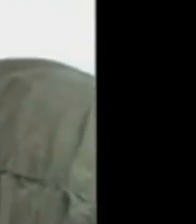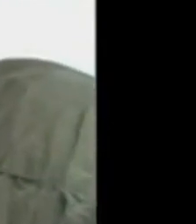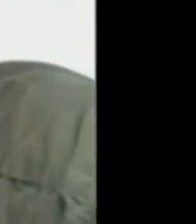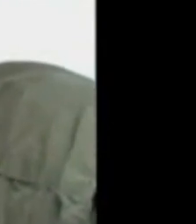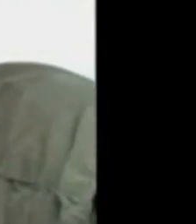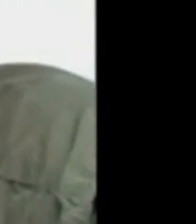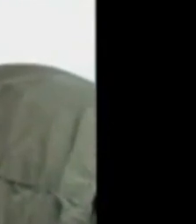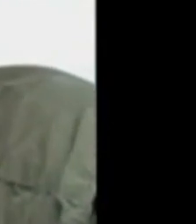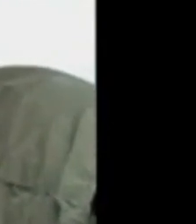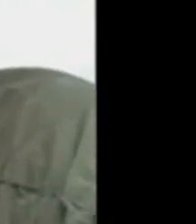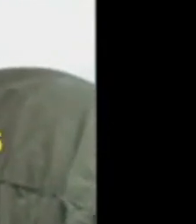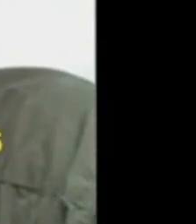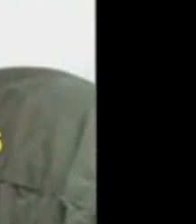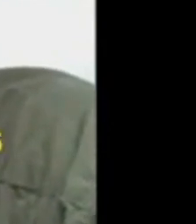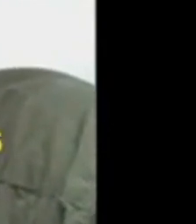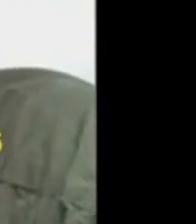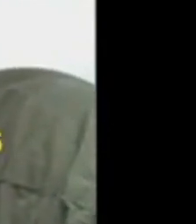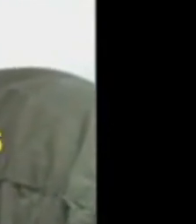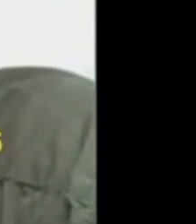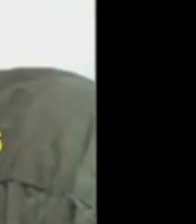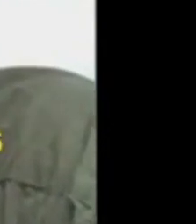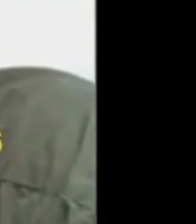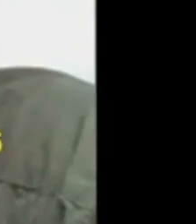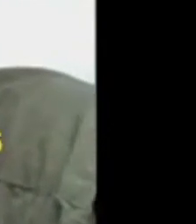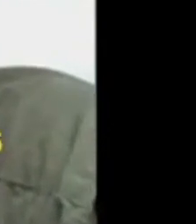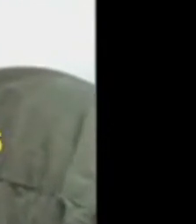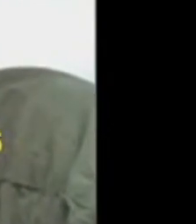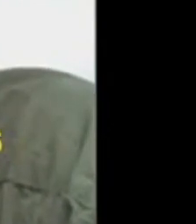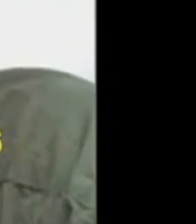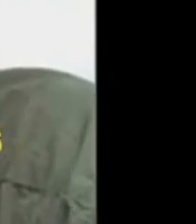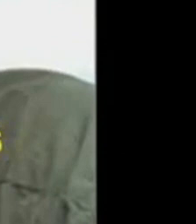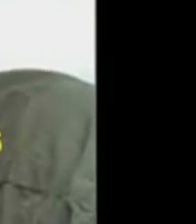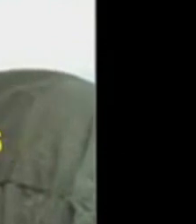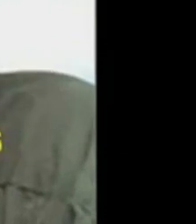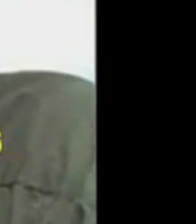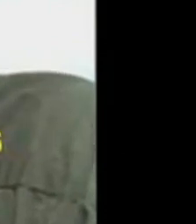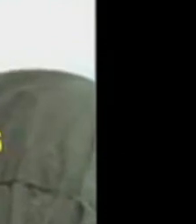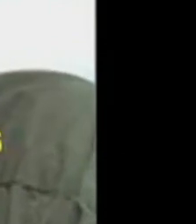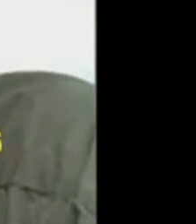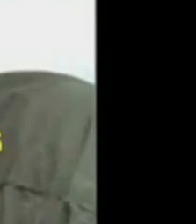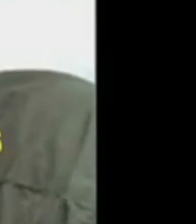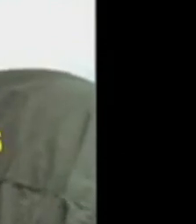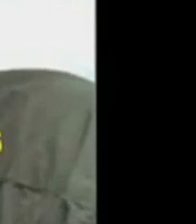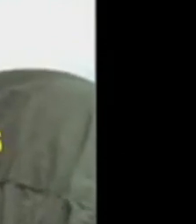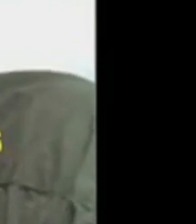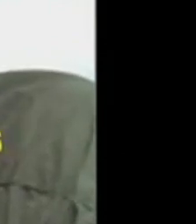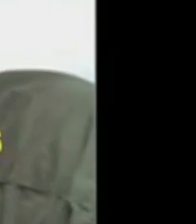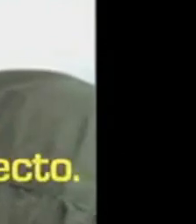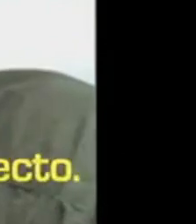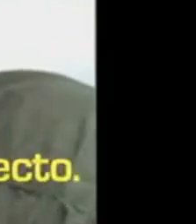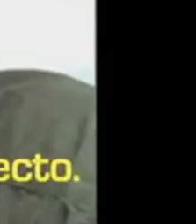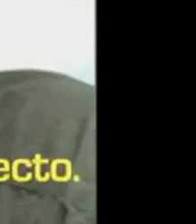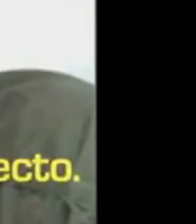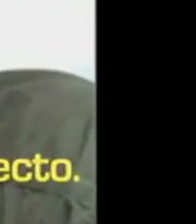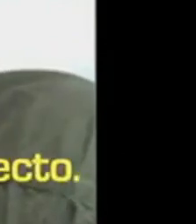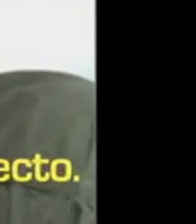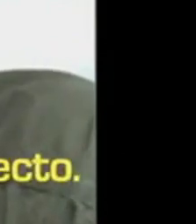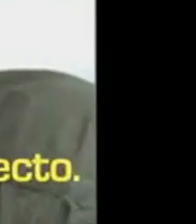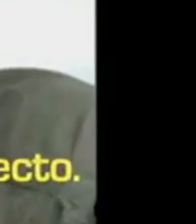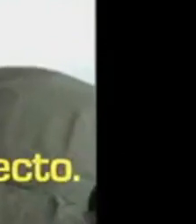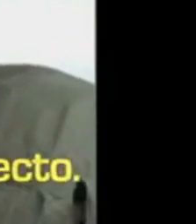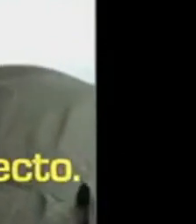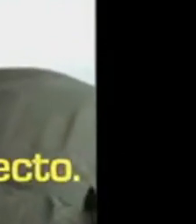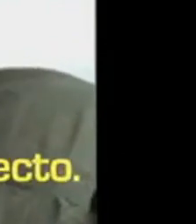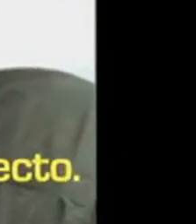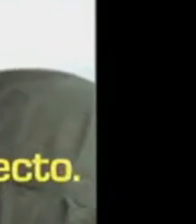wild. Otherwise, they're going to be extinct. So then, instead of catching them to kill them for a rancher, I started catching them